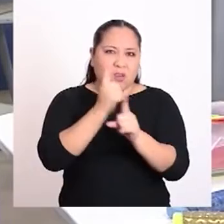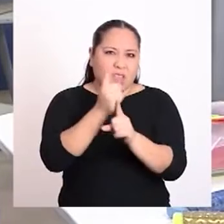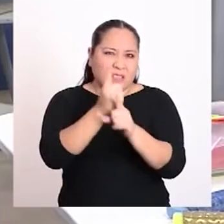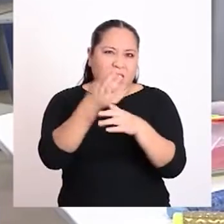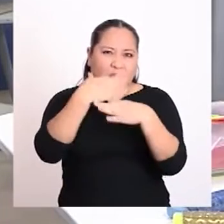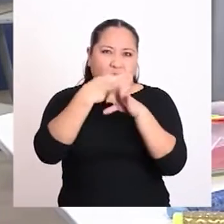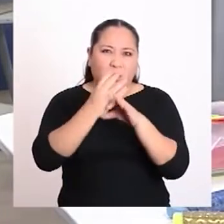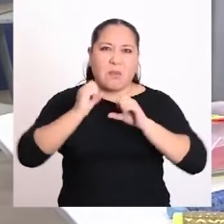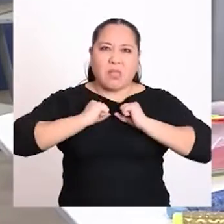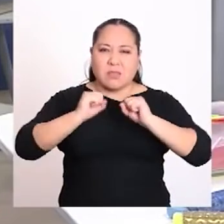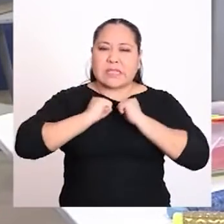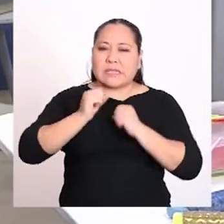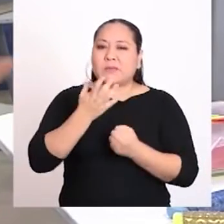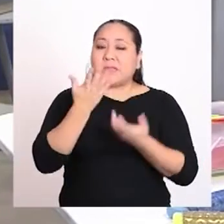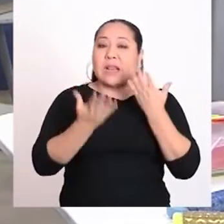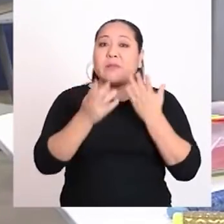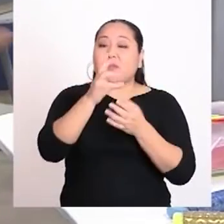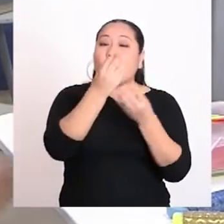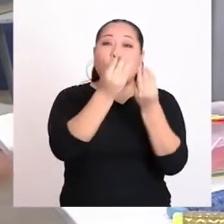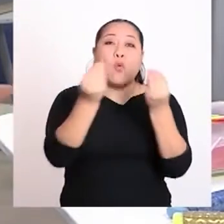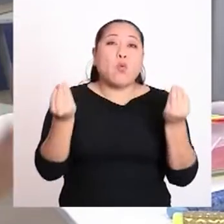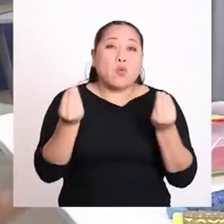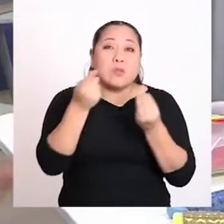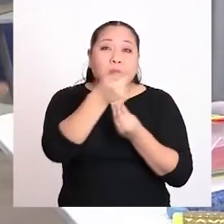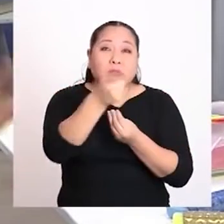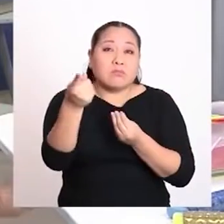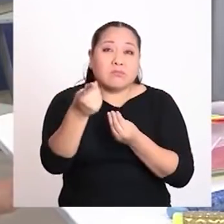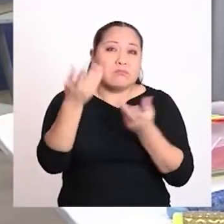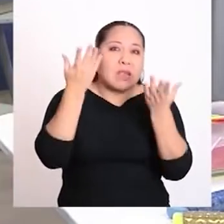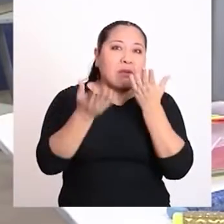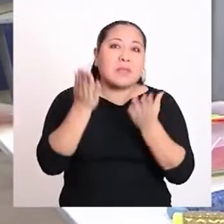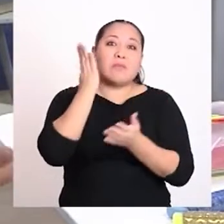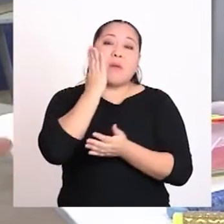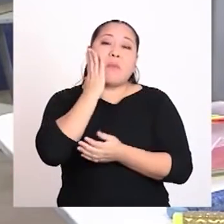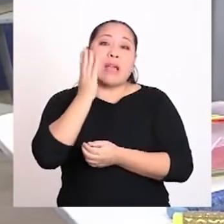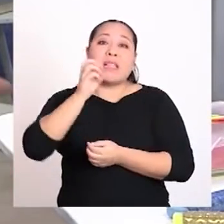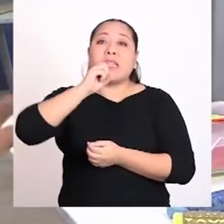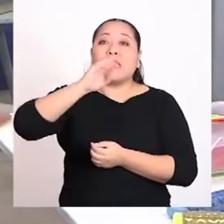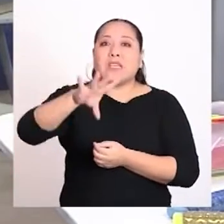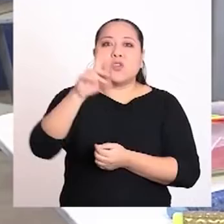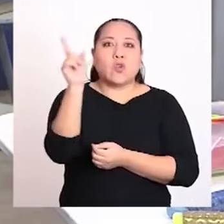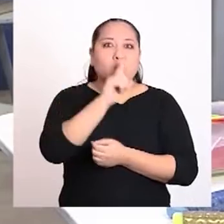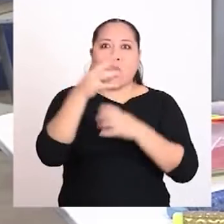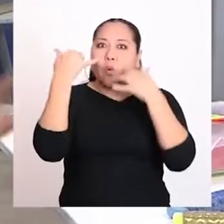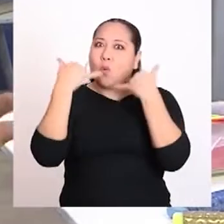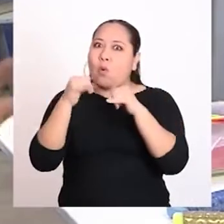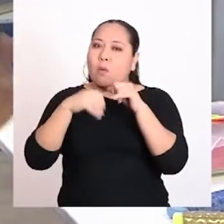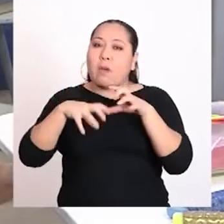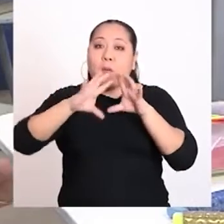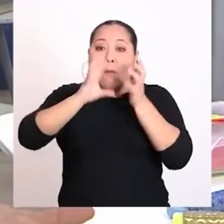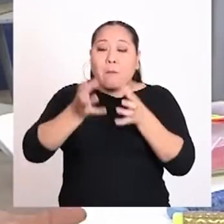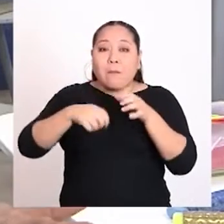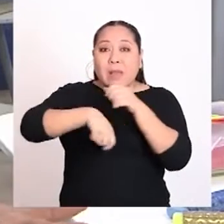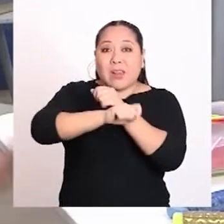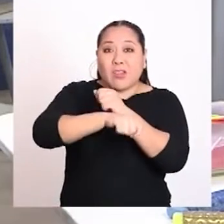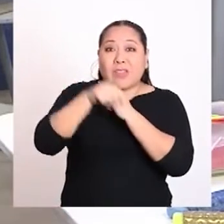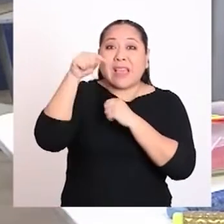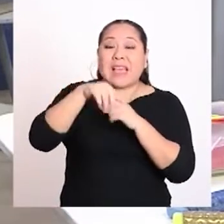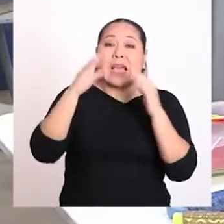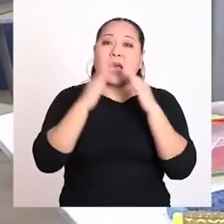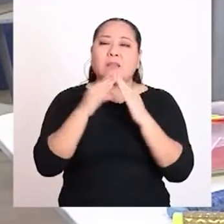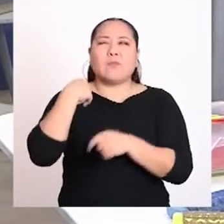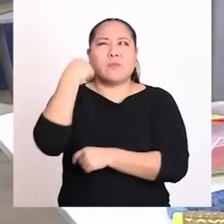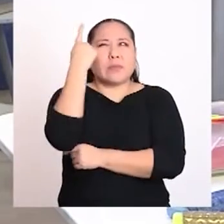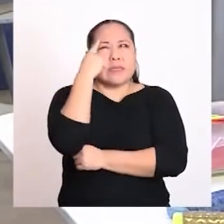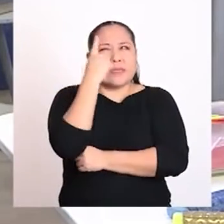hacer ejercicios. Por ejemplo, seguro que a muchas y muchos alguna vez nuestras mamás nos han dicho que no juguemos pelota en casa. Por